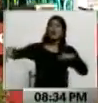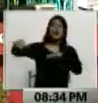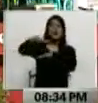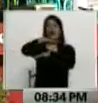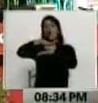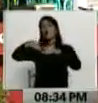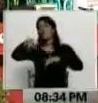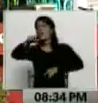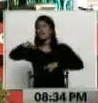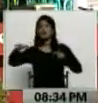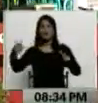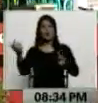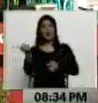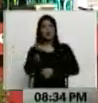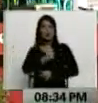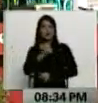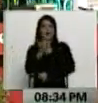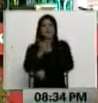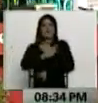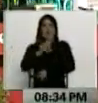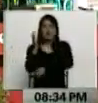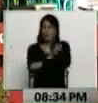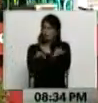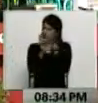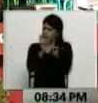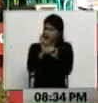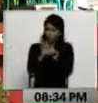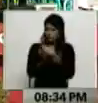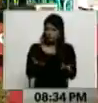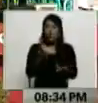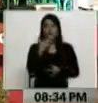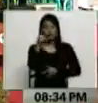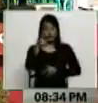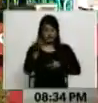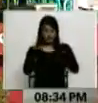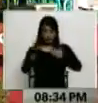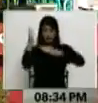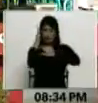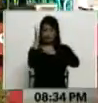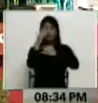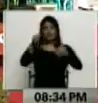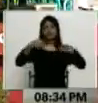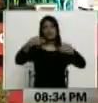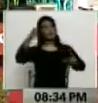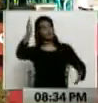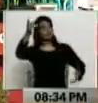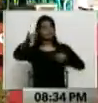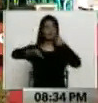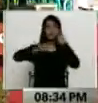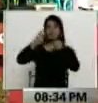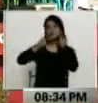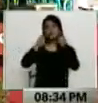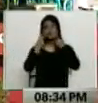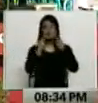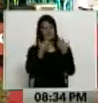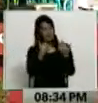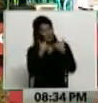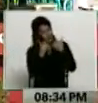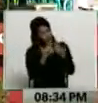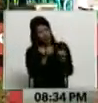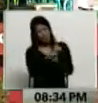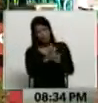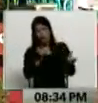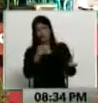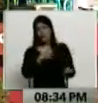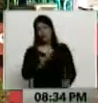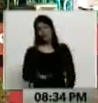pueden ir de una misa como estuvieran en un meting político no pueden no deben hacerlo se ve muy feo muy